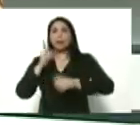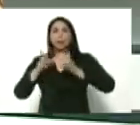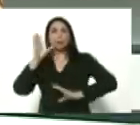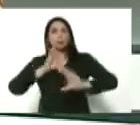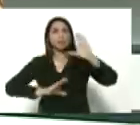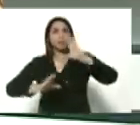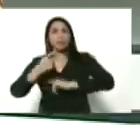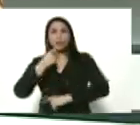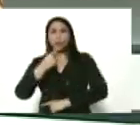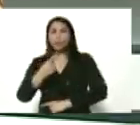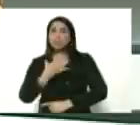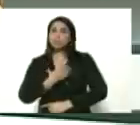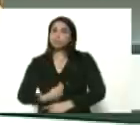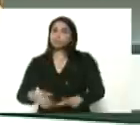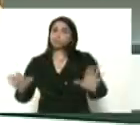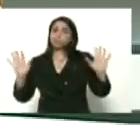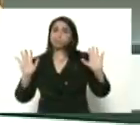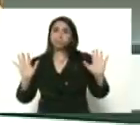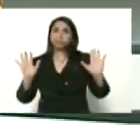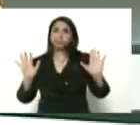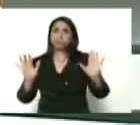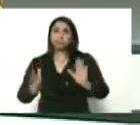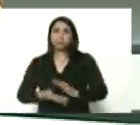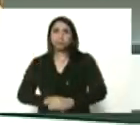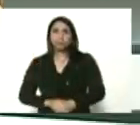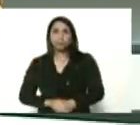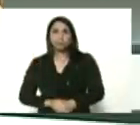científicos, lamentablemente.